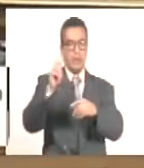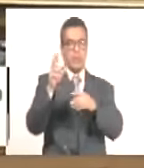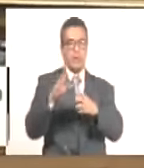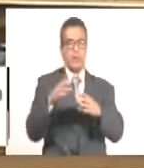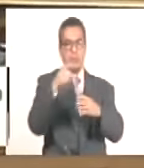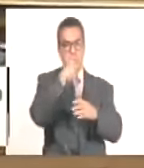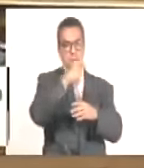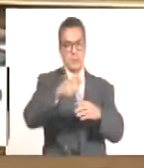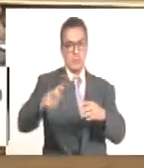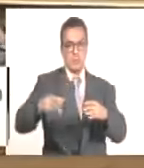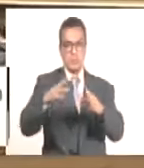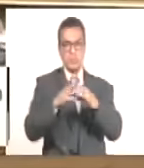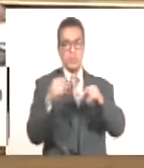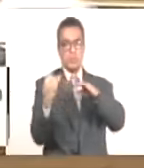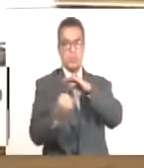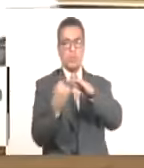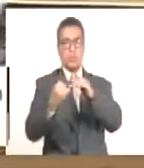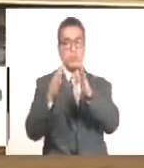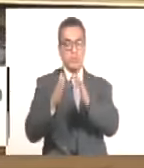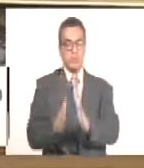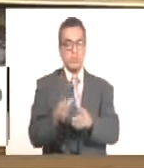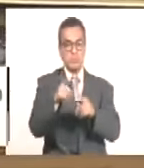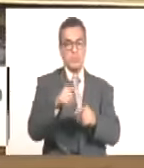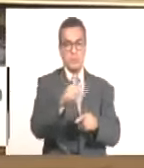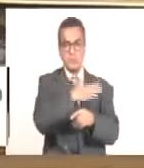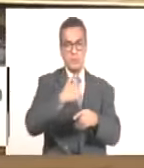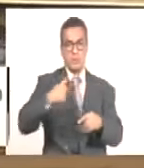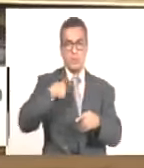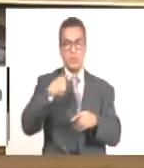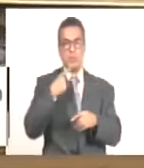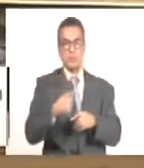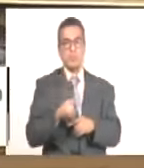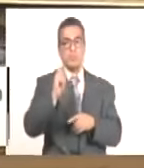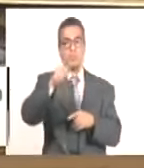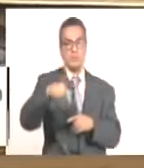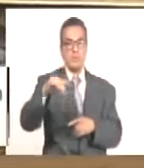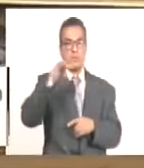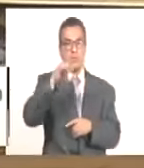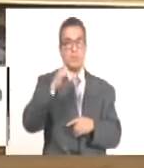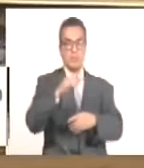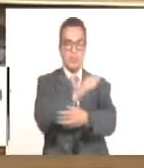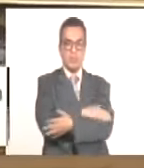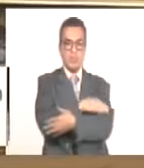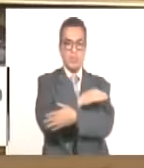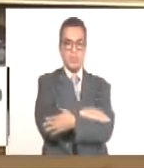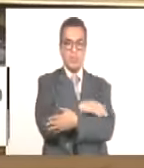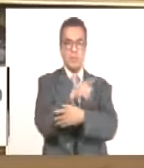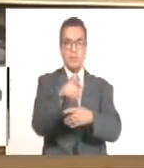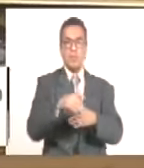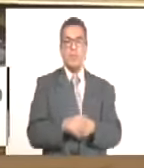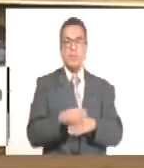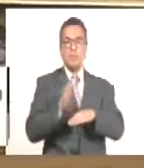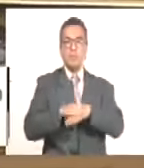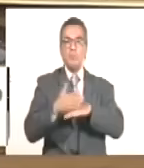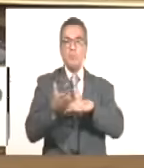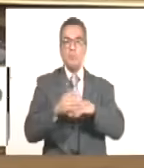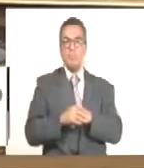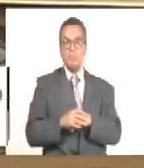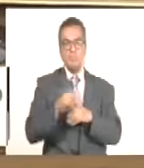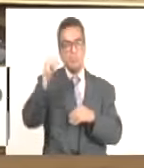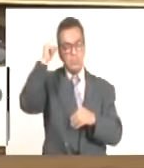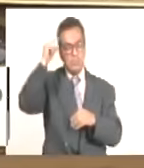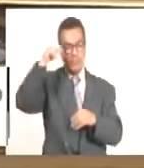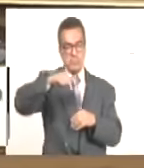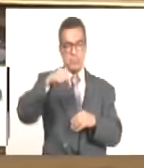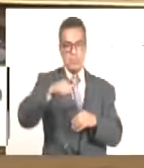en contra de sus instituciones, queremos, además de informarlos, felicitarlos porque al día de